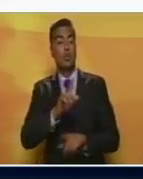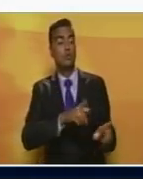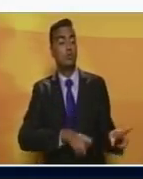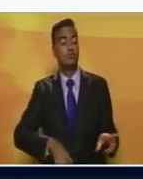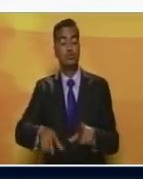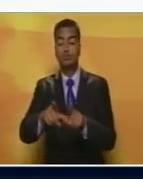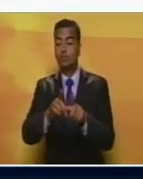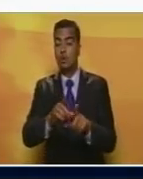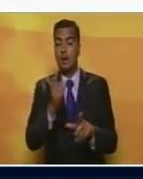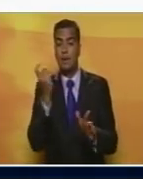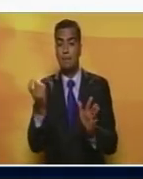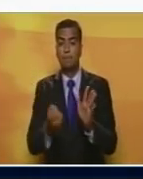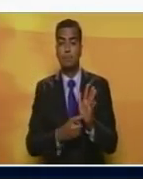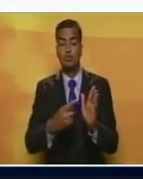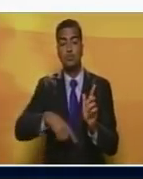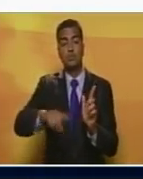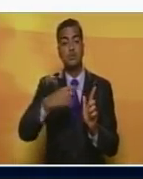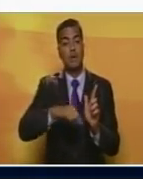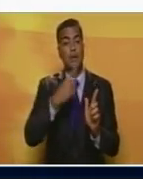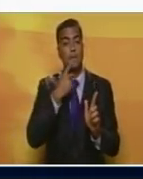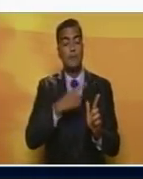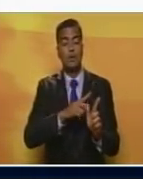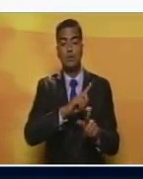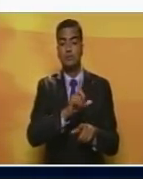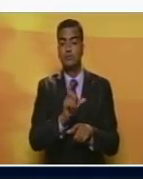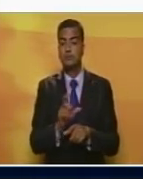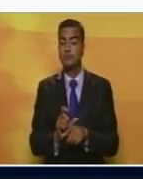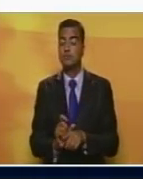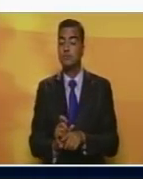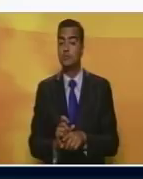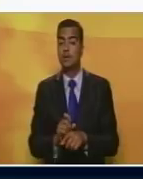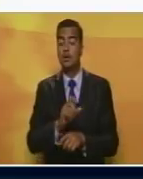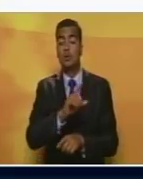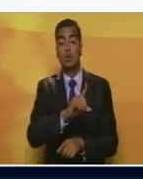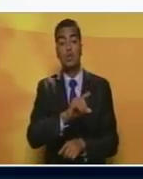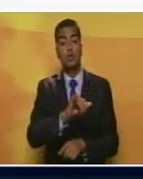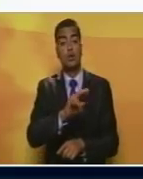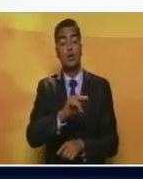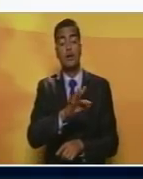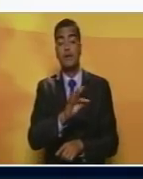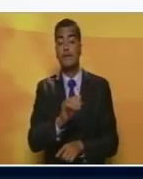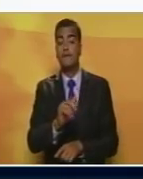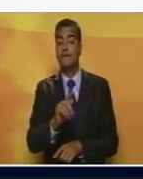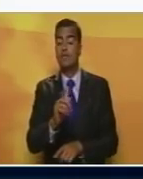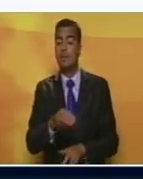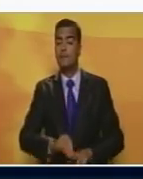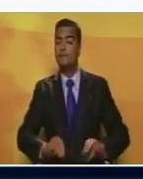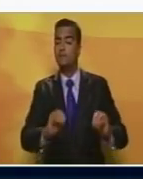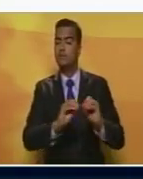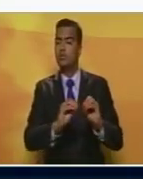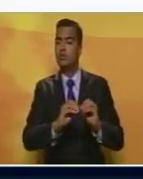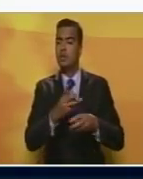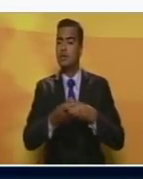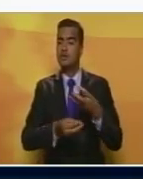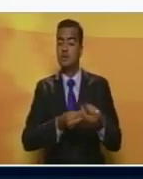que han diseñado un plan para la distribución de carne, queso y huevo en las diferentes comunidades. Estamos entregando carne, queso